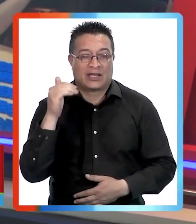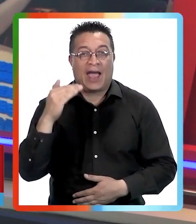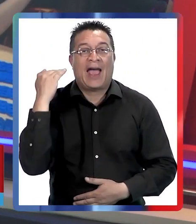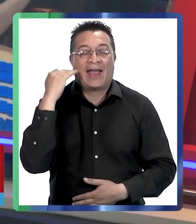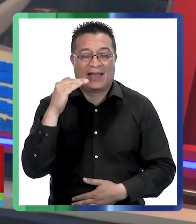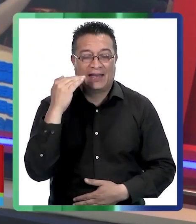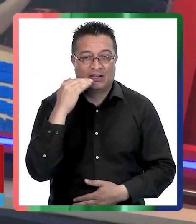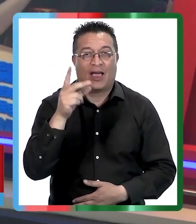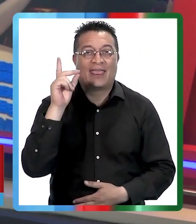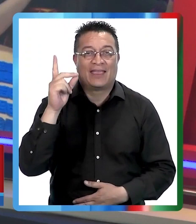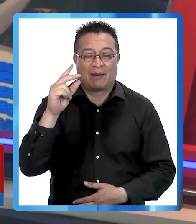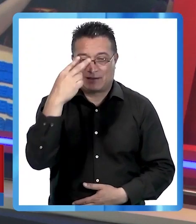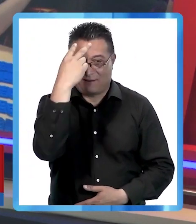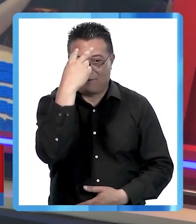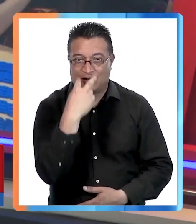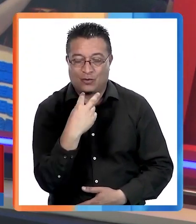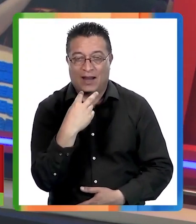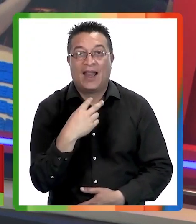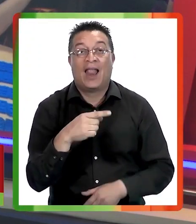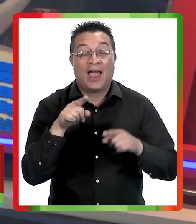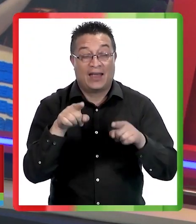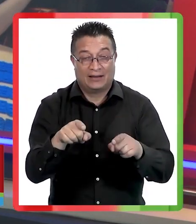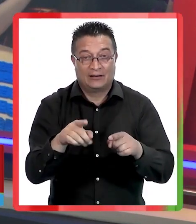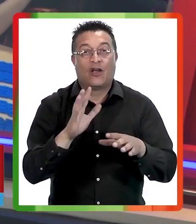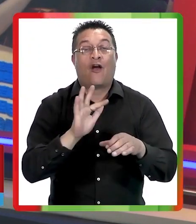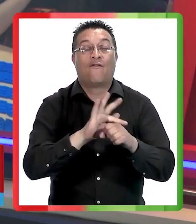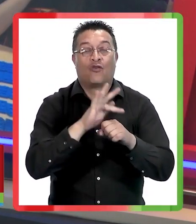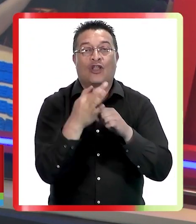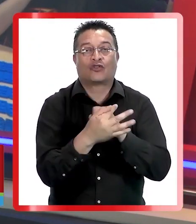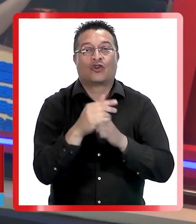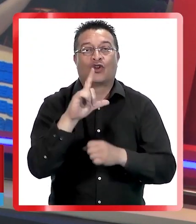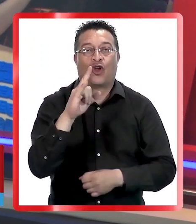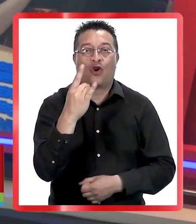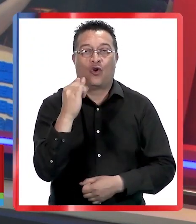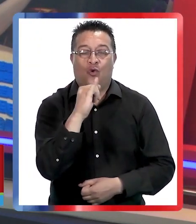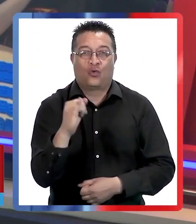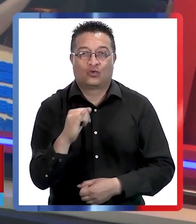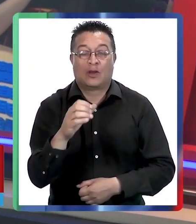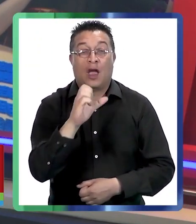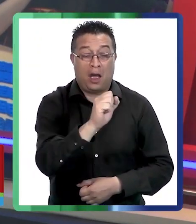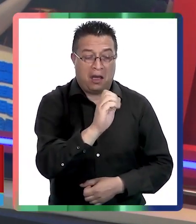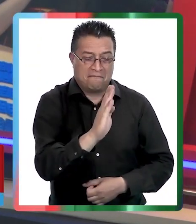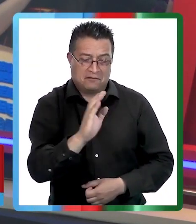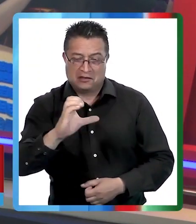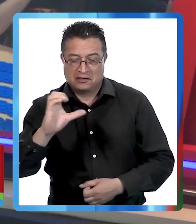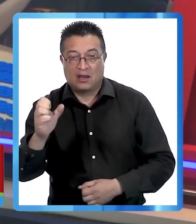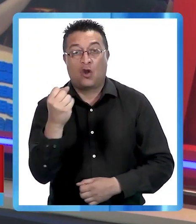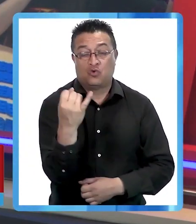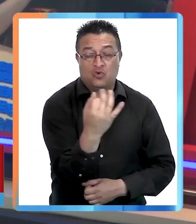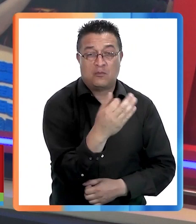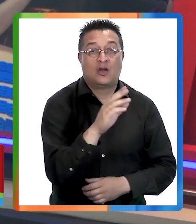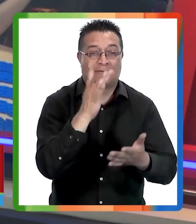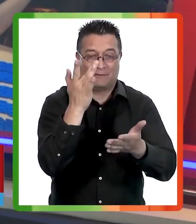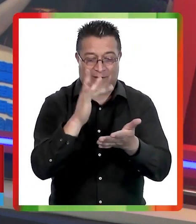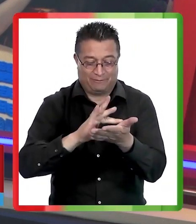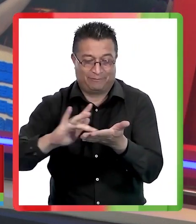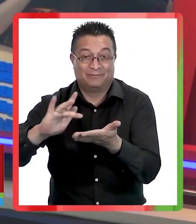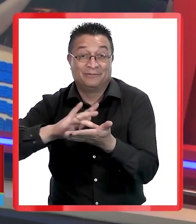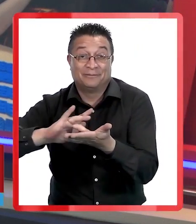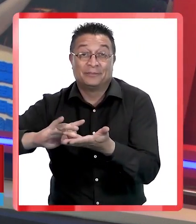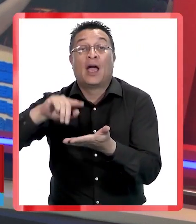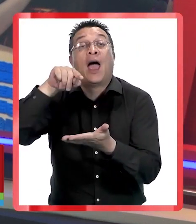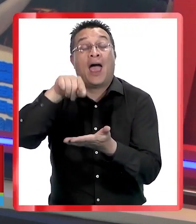para niños y niñas con discapacidad visual dependientes de la fundación luz materiales como abecedarios y números en braille